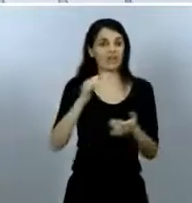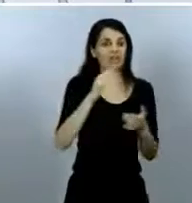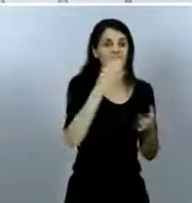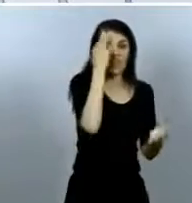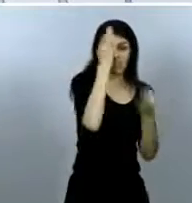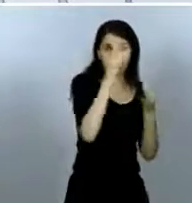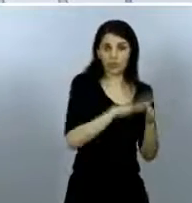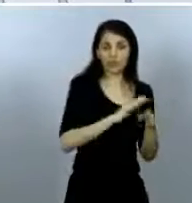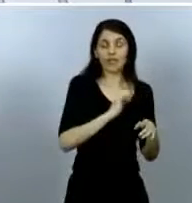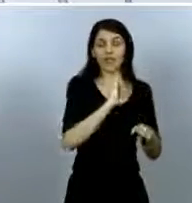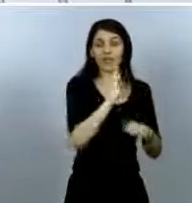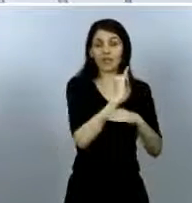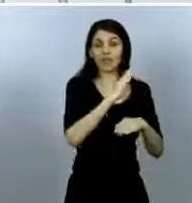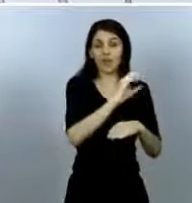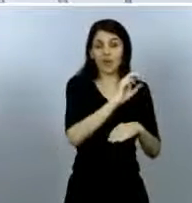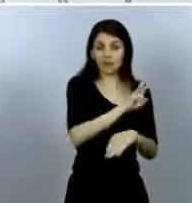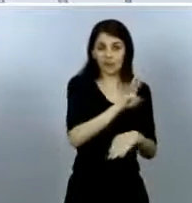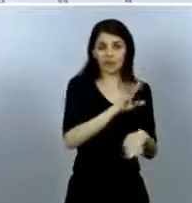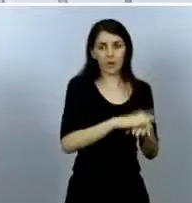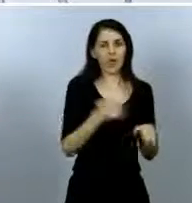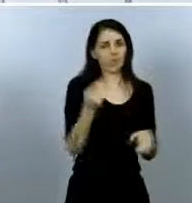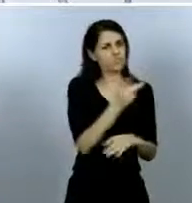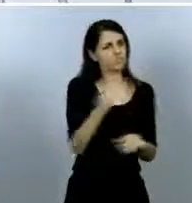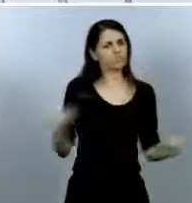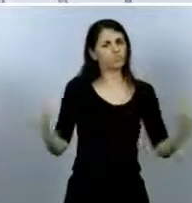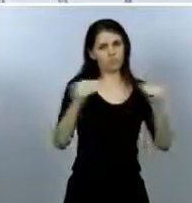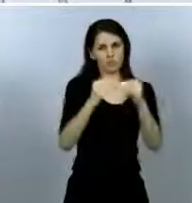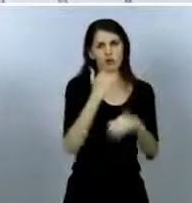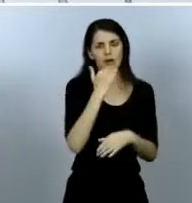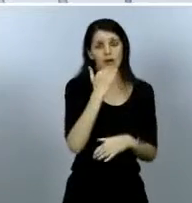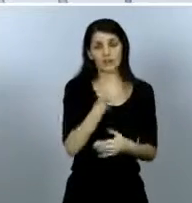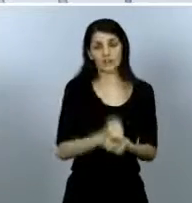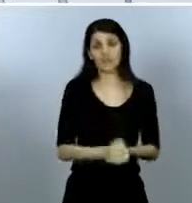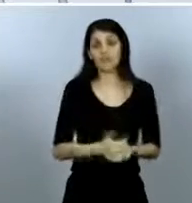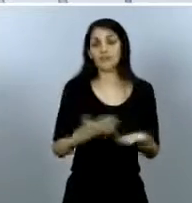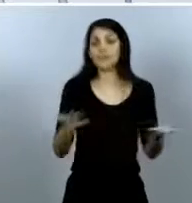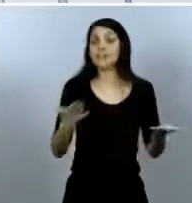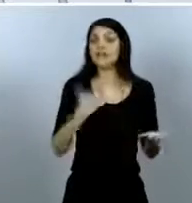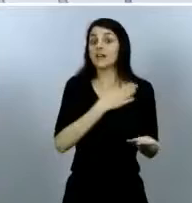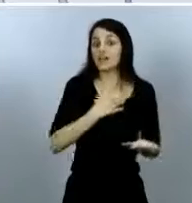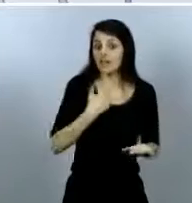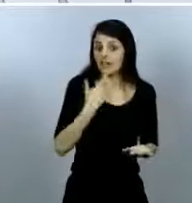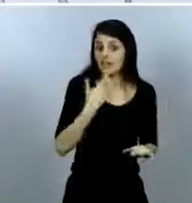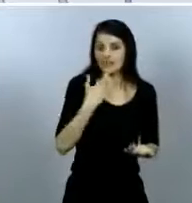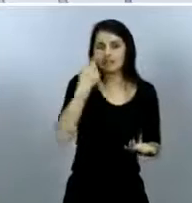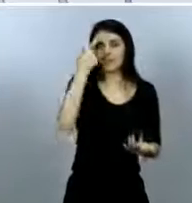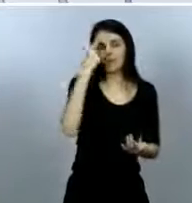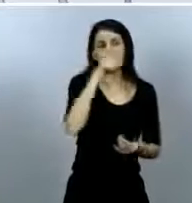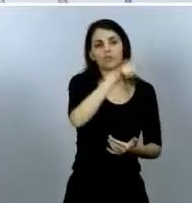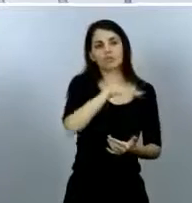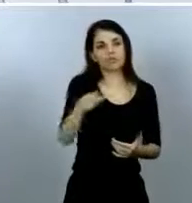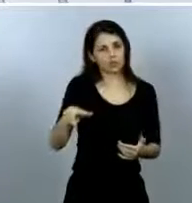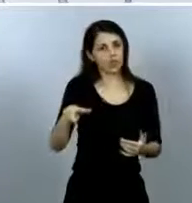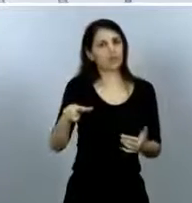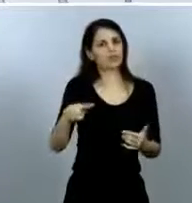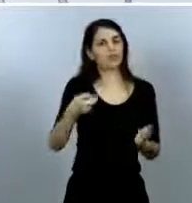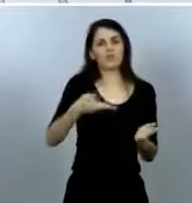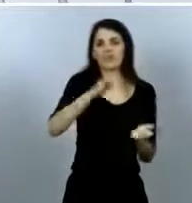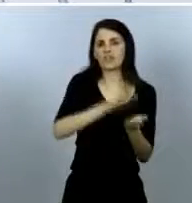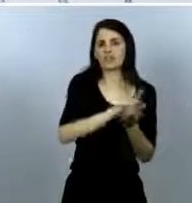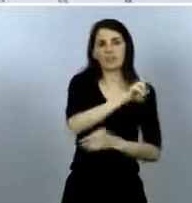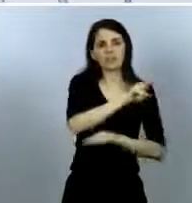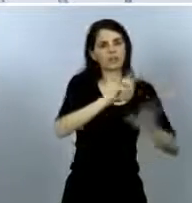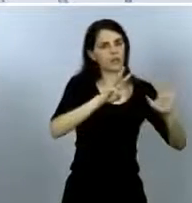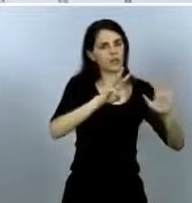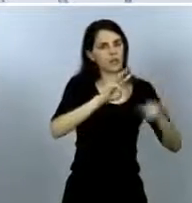implica pues que sabemos que tenemos alrededor de 28 mil casos fallecidos terminaremos de tener la cifra cerrada cuando